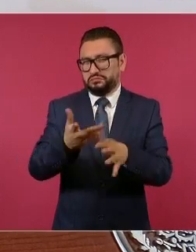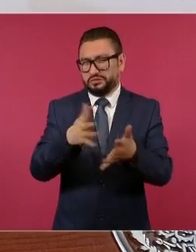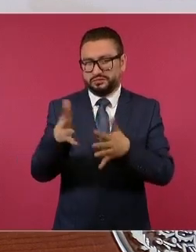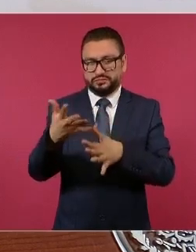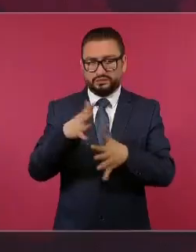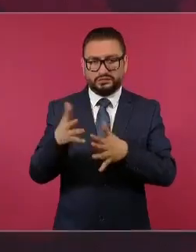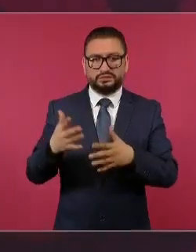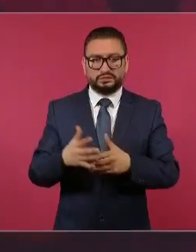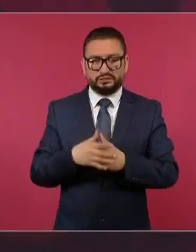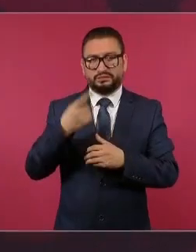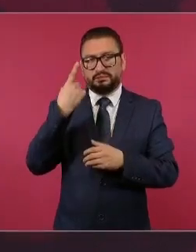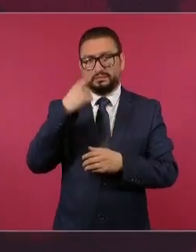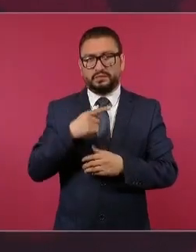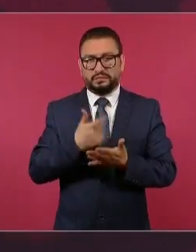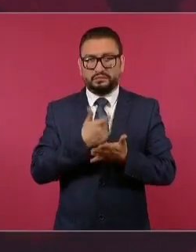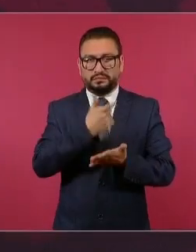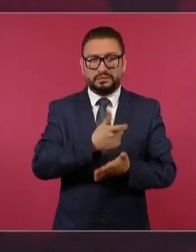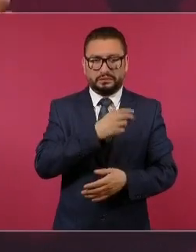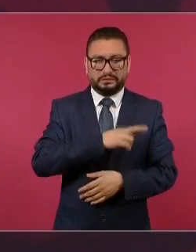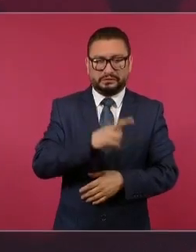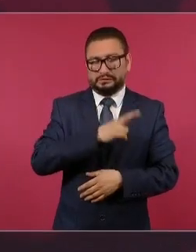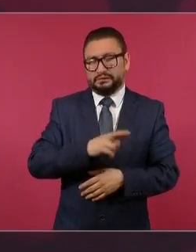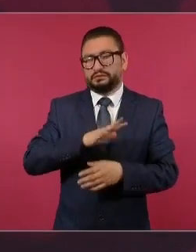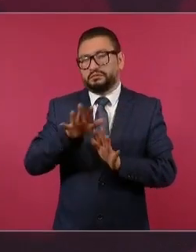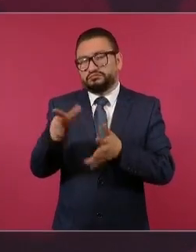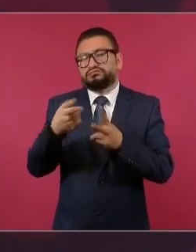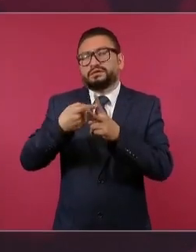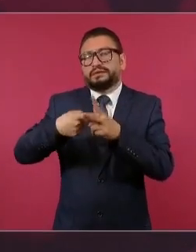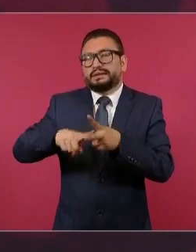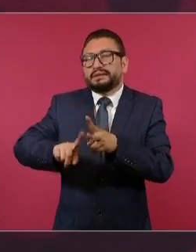Y apenas para la renta y eso, pero empezaba, ¿no?